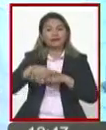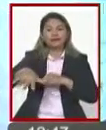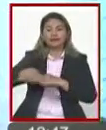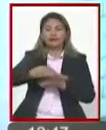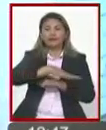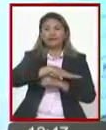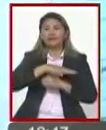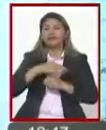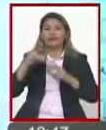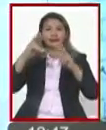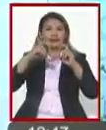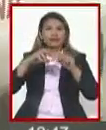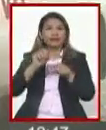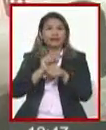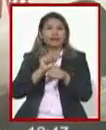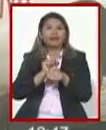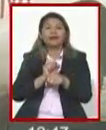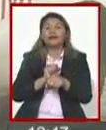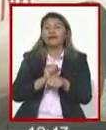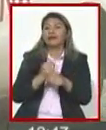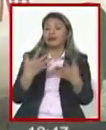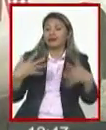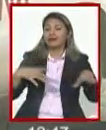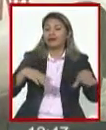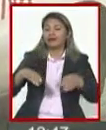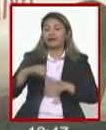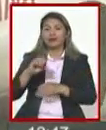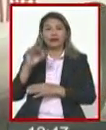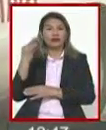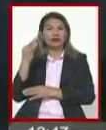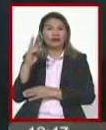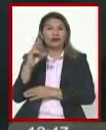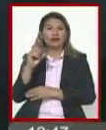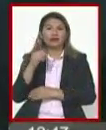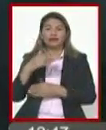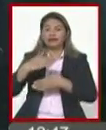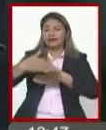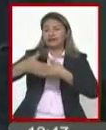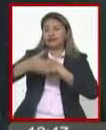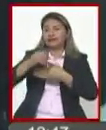la investigación del accidente laboral, hecho que sucedió en la calle Florida, esquina Palermo, zona de la Universidad Gabriel René Moreno.